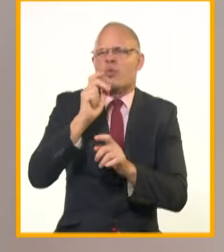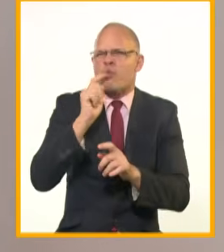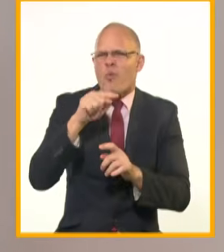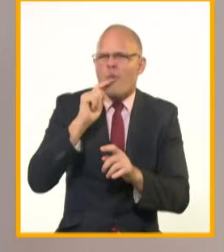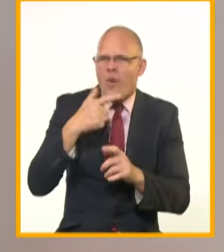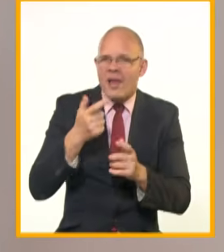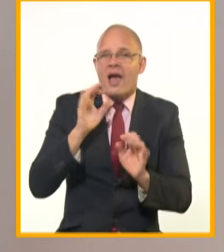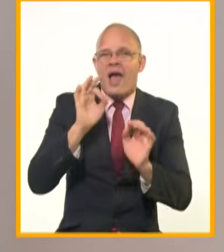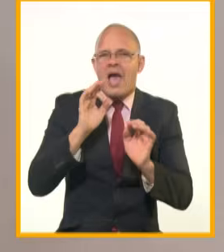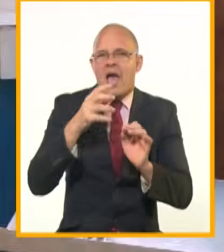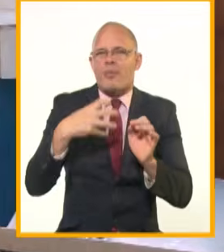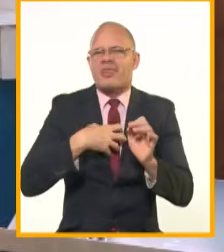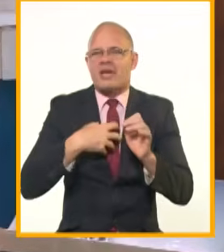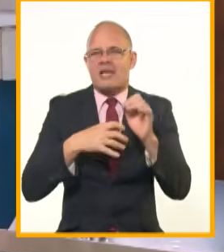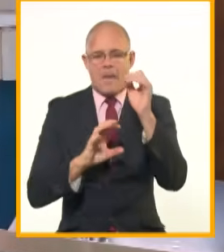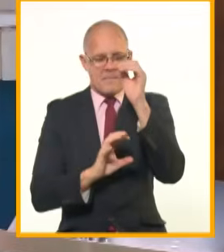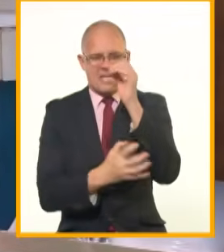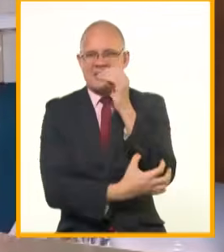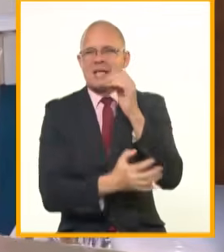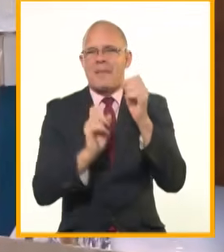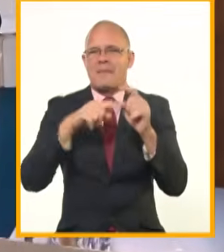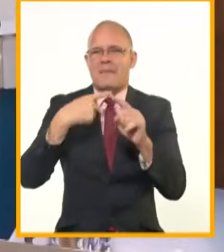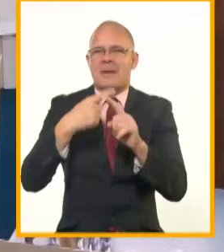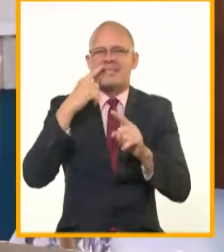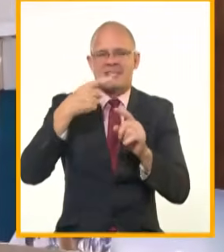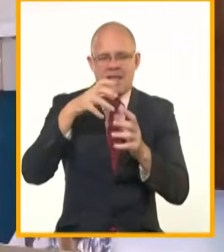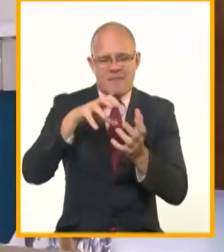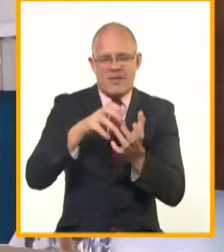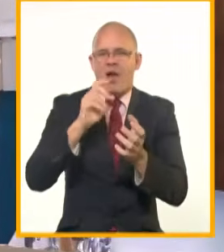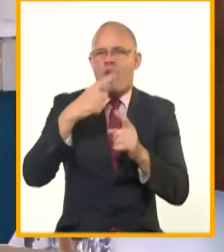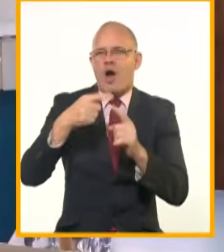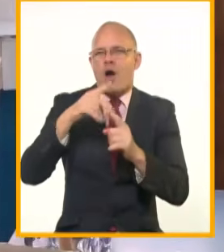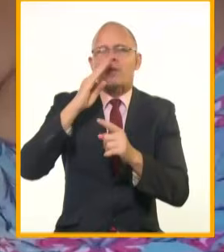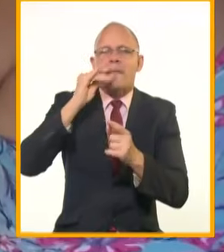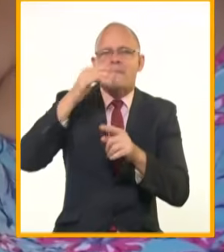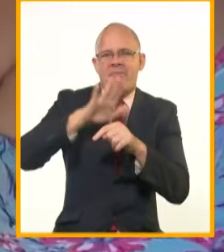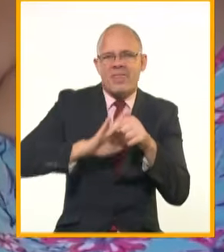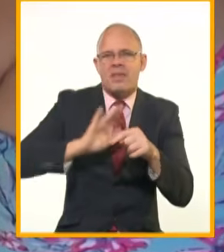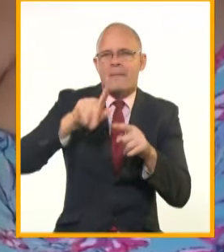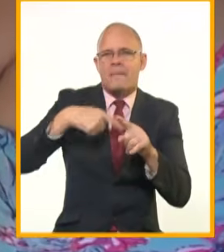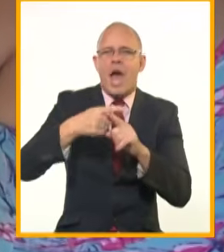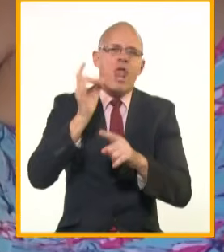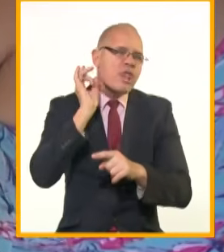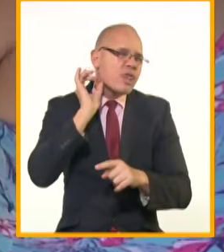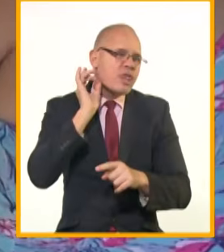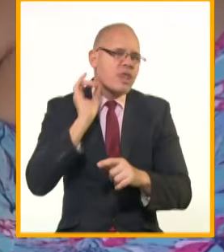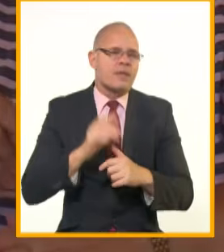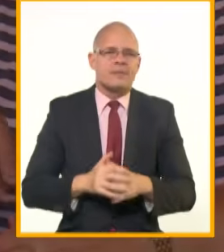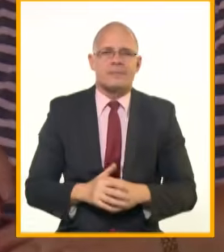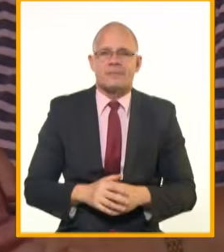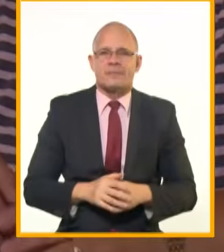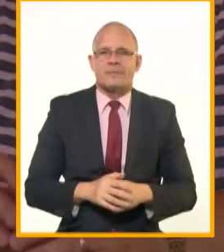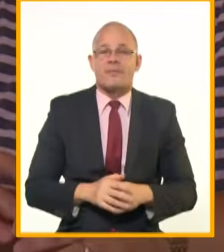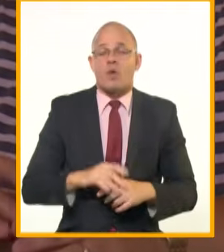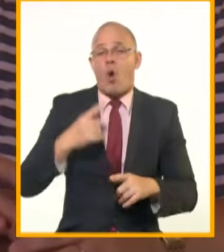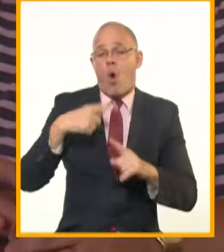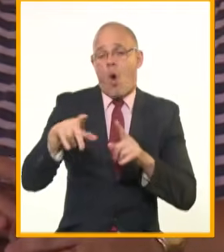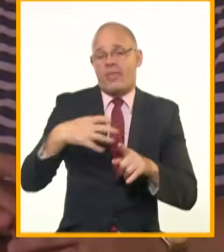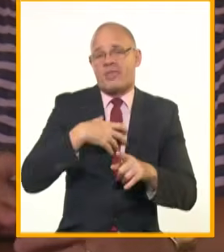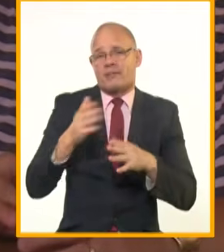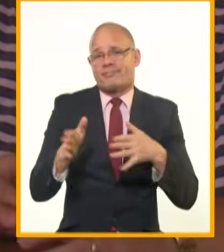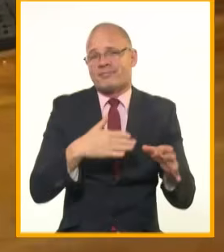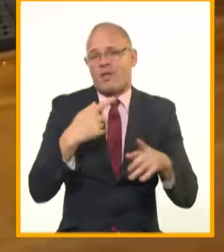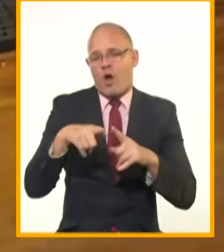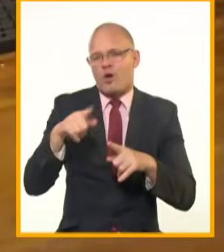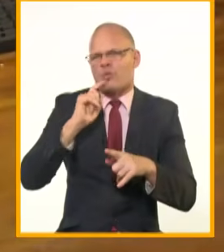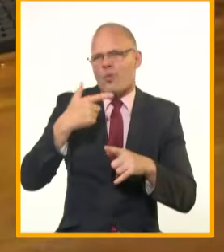base del néctar de la piña, el maracuyá, la miel y el ron. Además, la provincia cuenta con el centro recreativo La